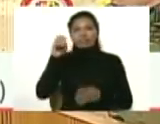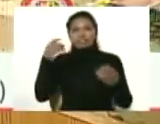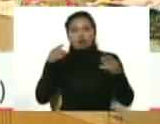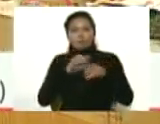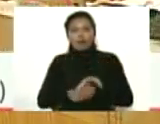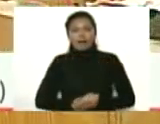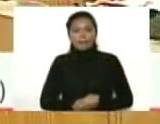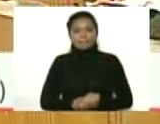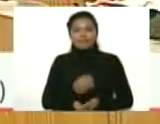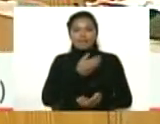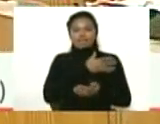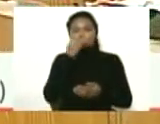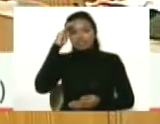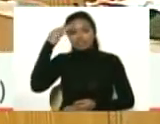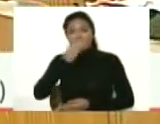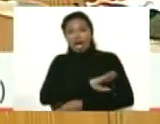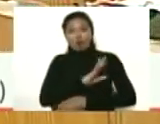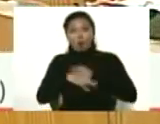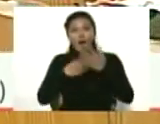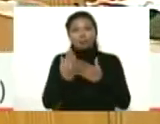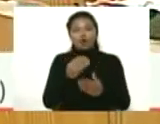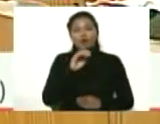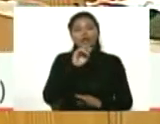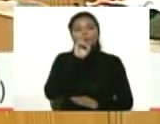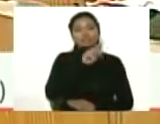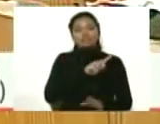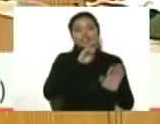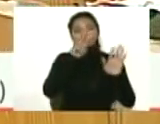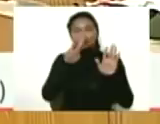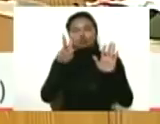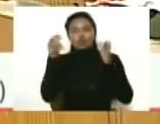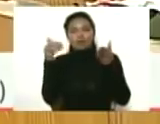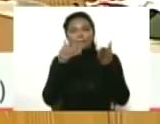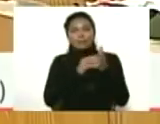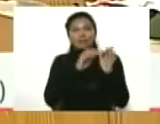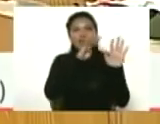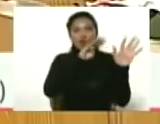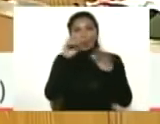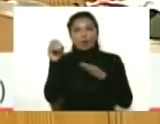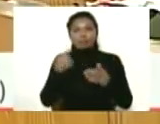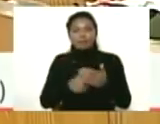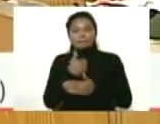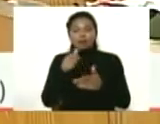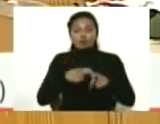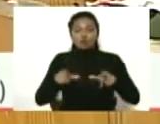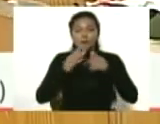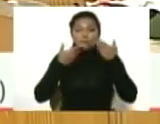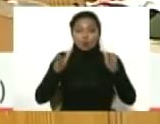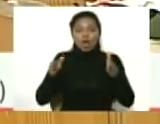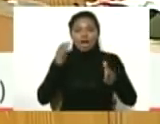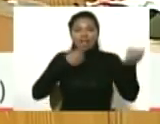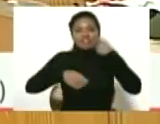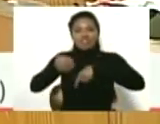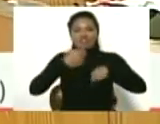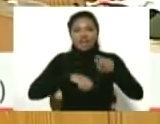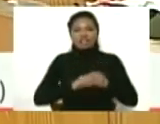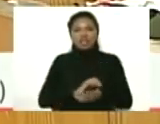3.295.335 milicianos y milicianas en 63.890 unidades populares de defensa.